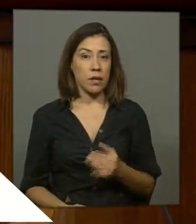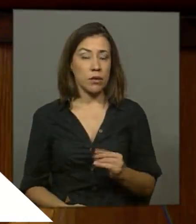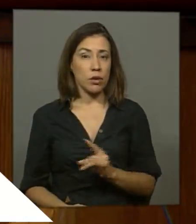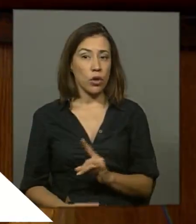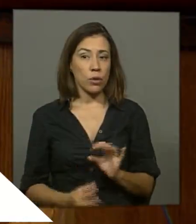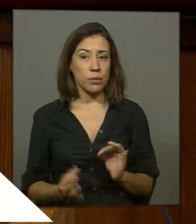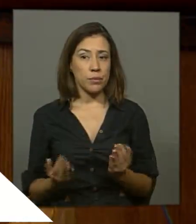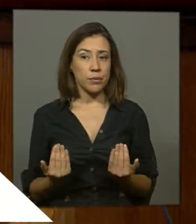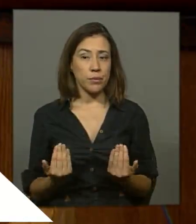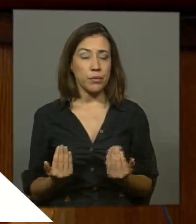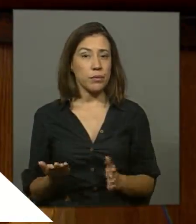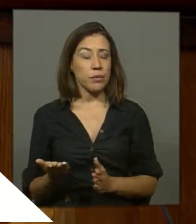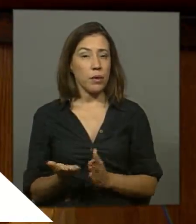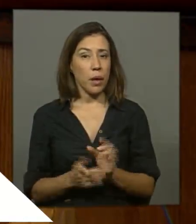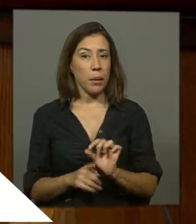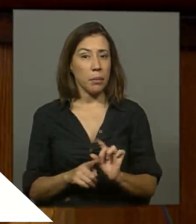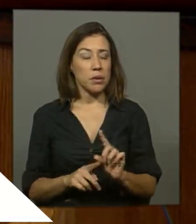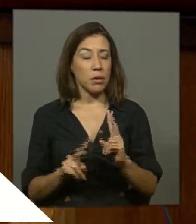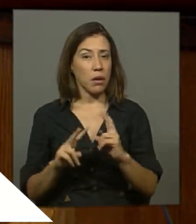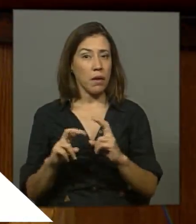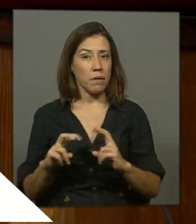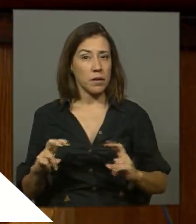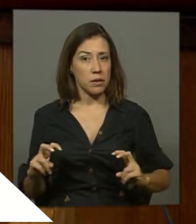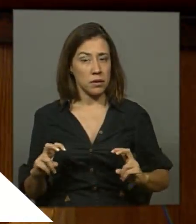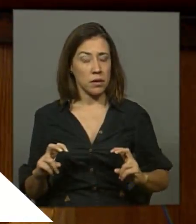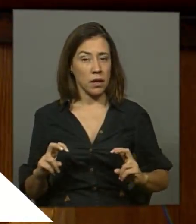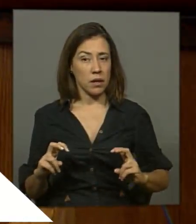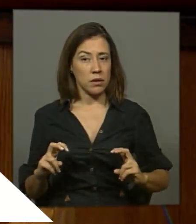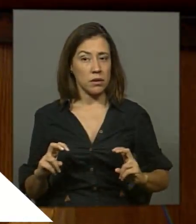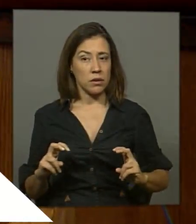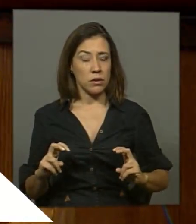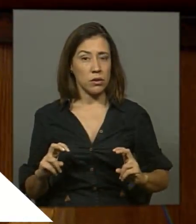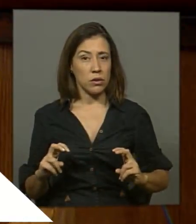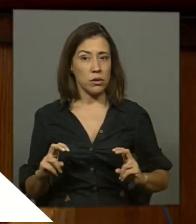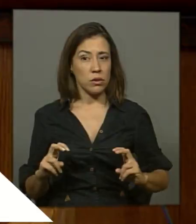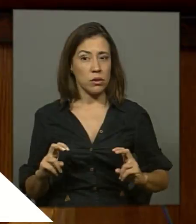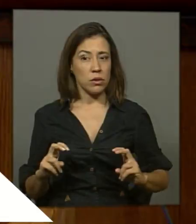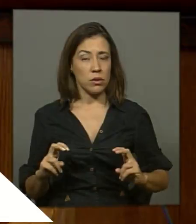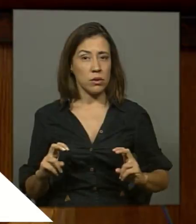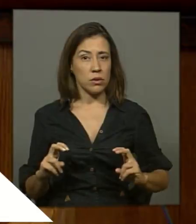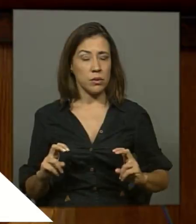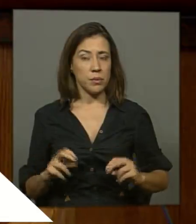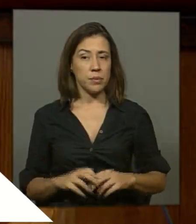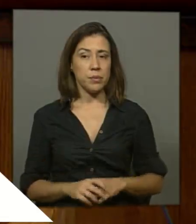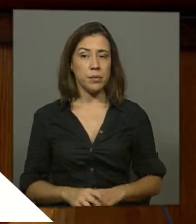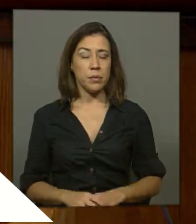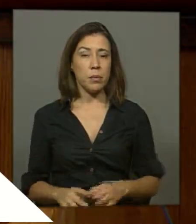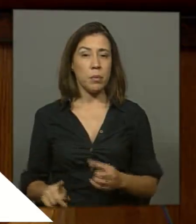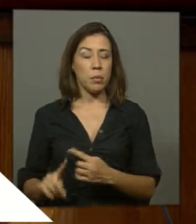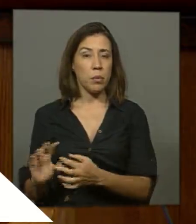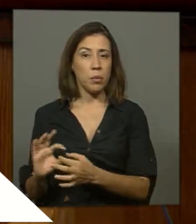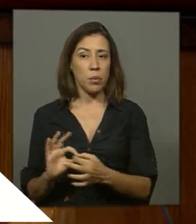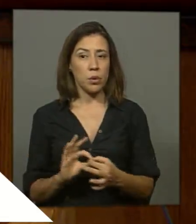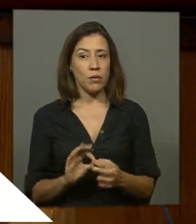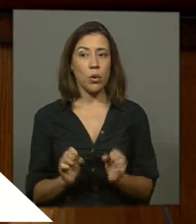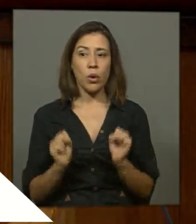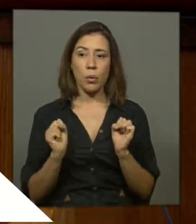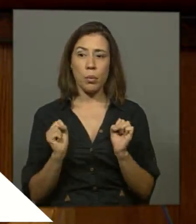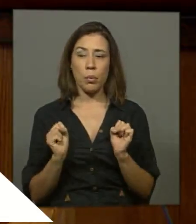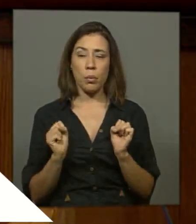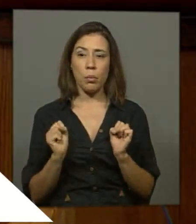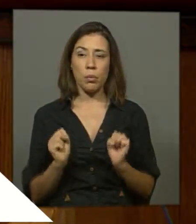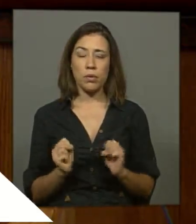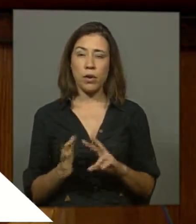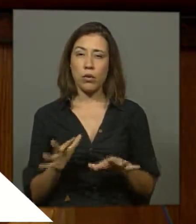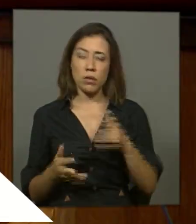corresponde iniciar algún sumario o alguna investigación sumaria a raíz de eventuales